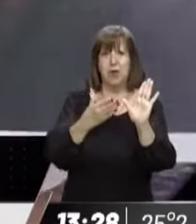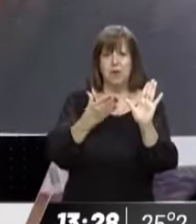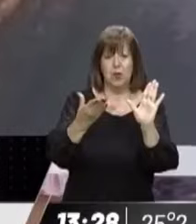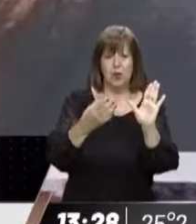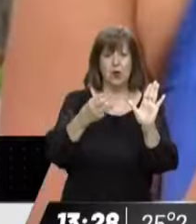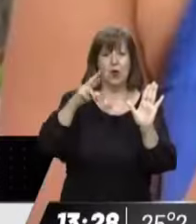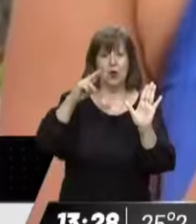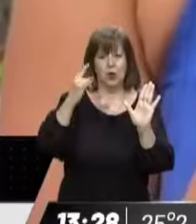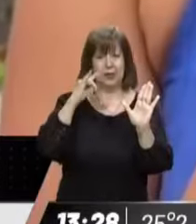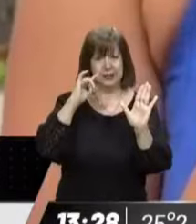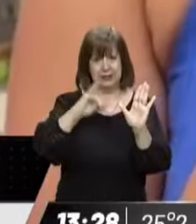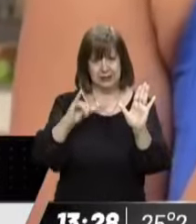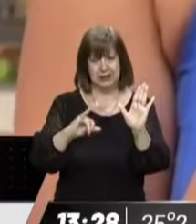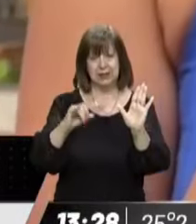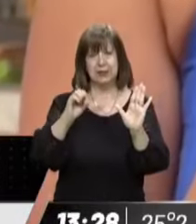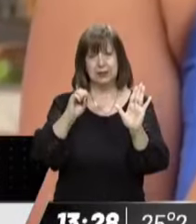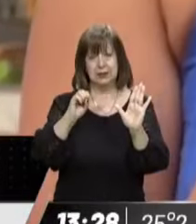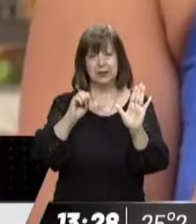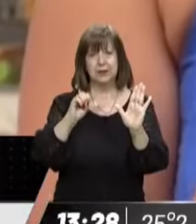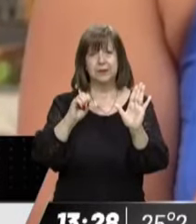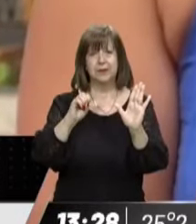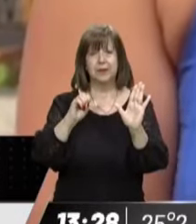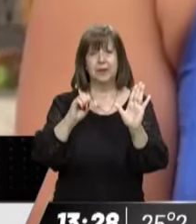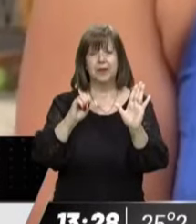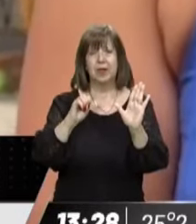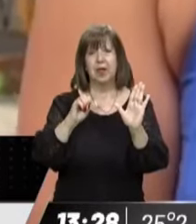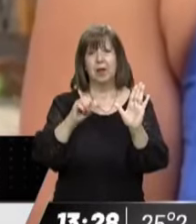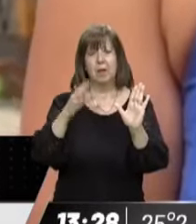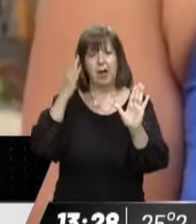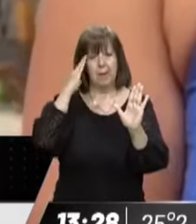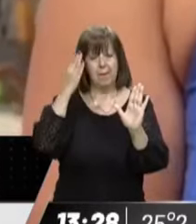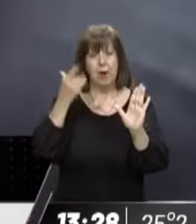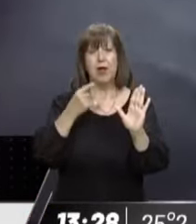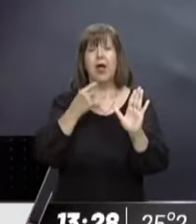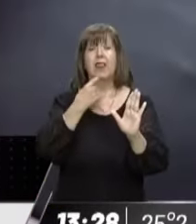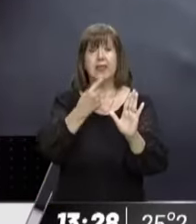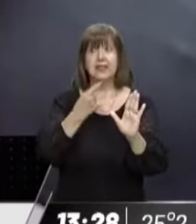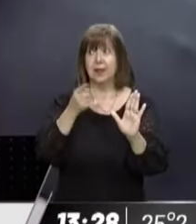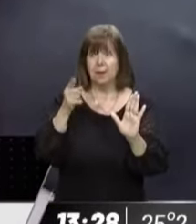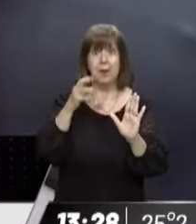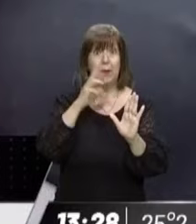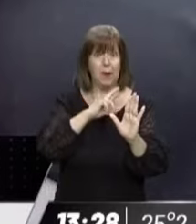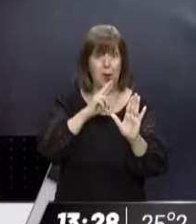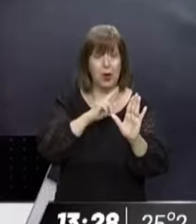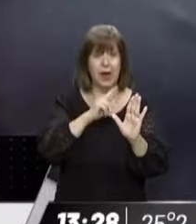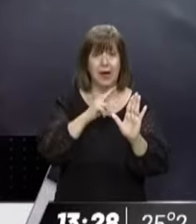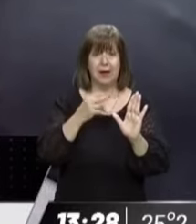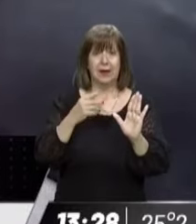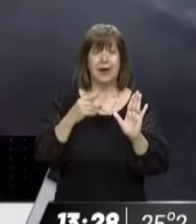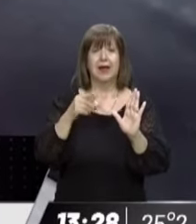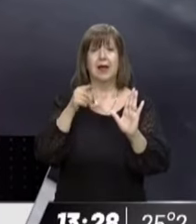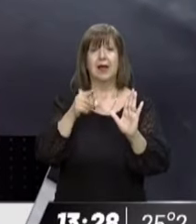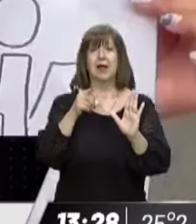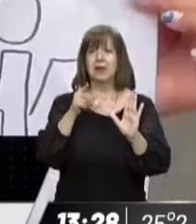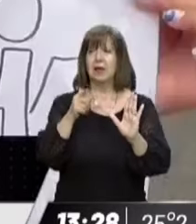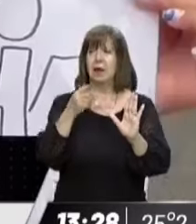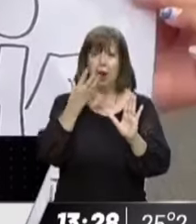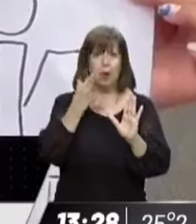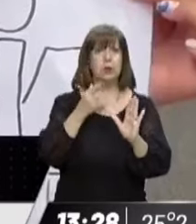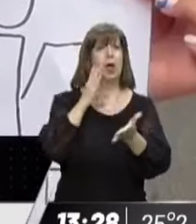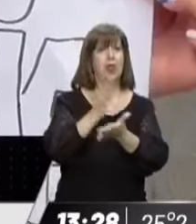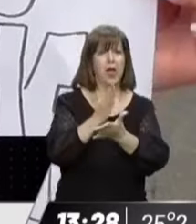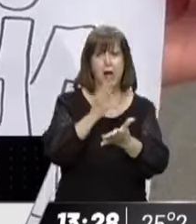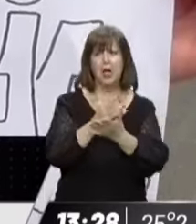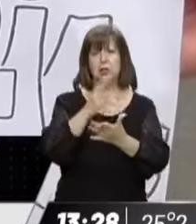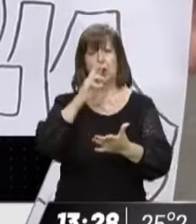amigos, marchan por la memoria. Una mujer que también trabajaba y ejercía en todo lo que tiene que ver con derechos de